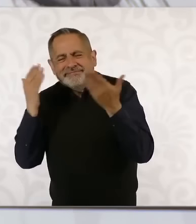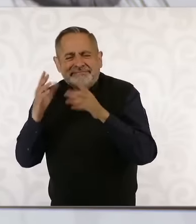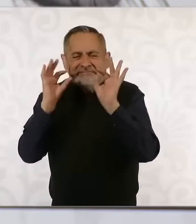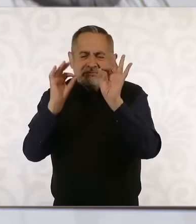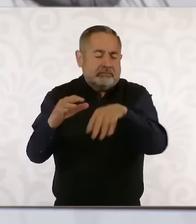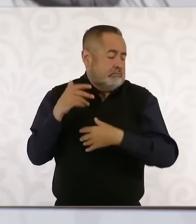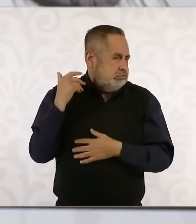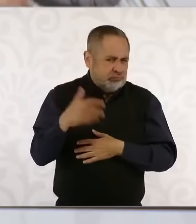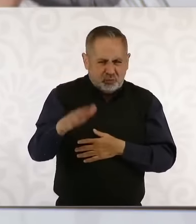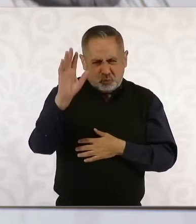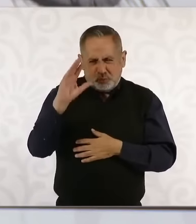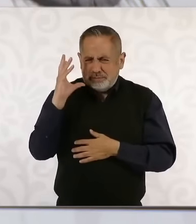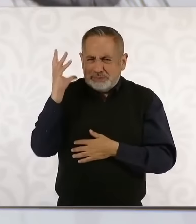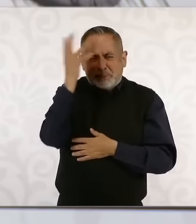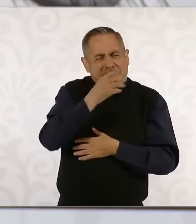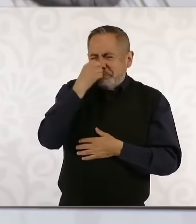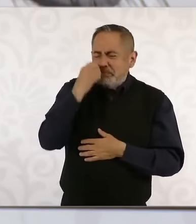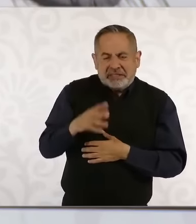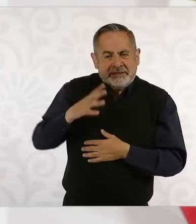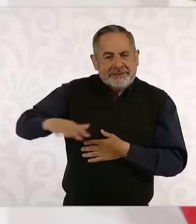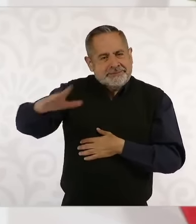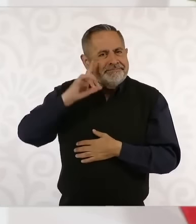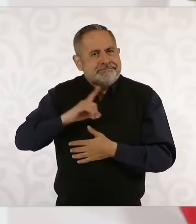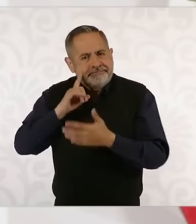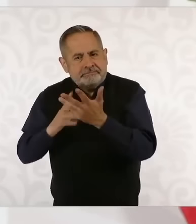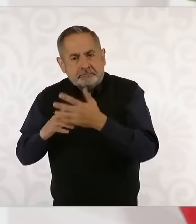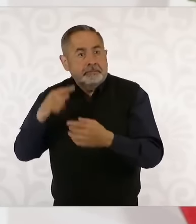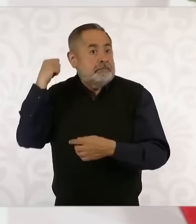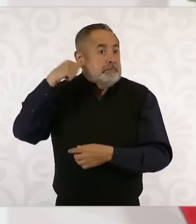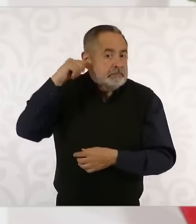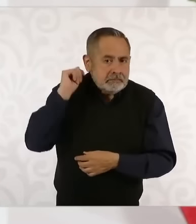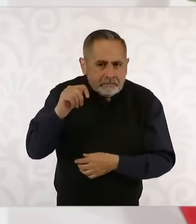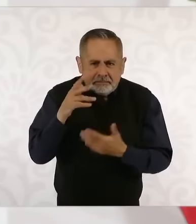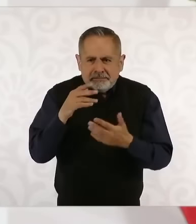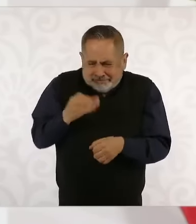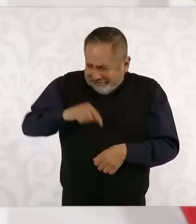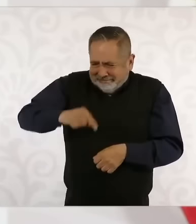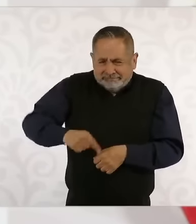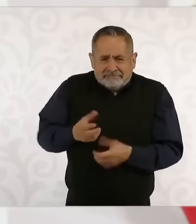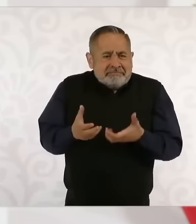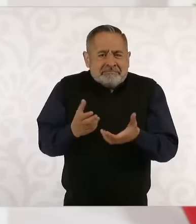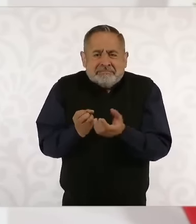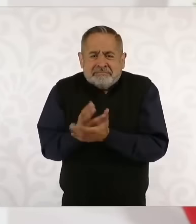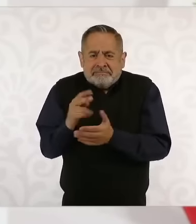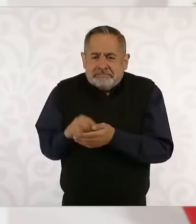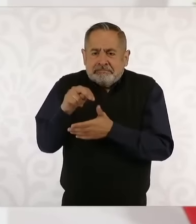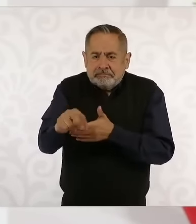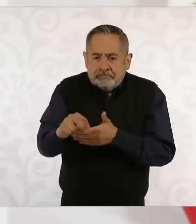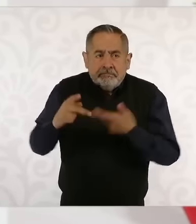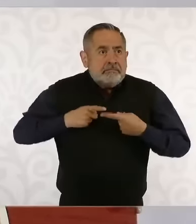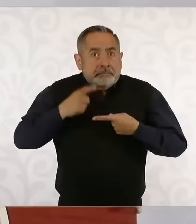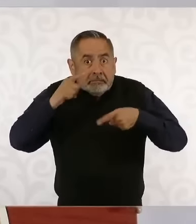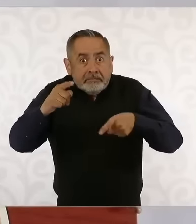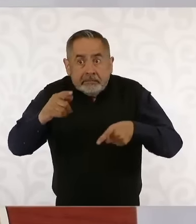algo así, pero hermosísimo. En Tabasco, aquí salgo a la calle y la gente me